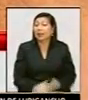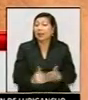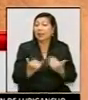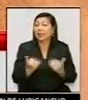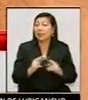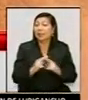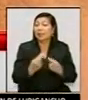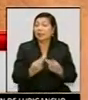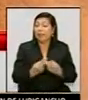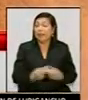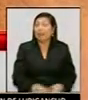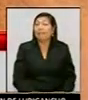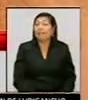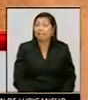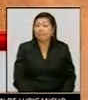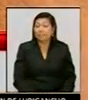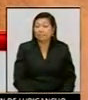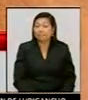esta reunión.